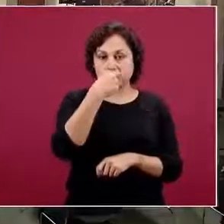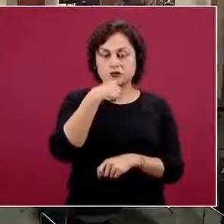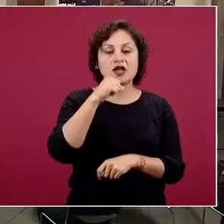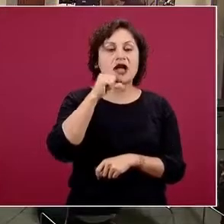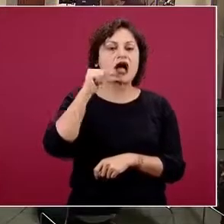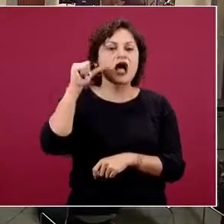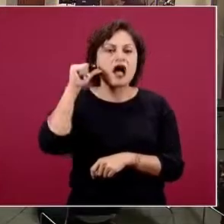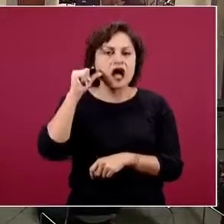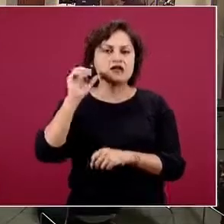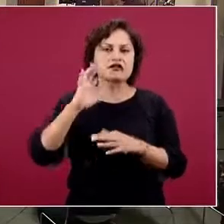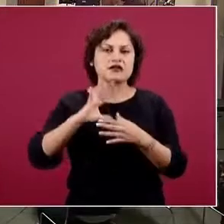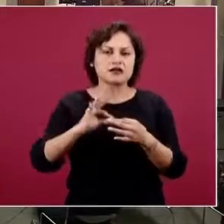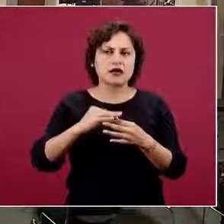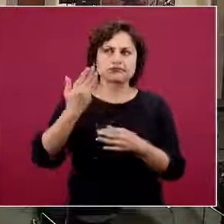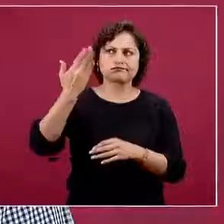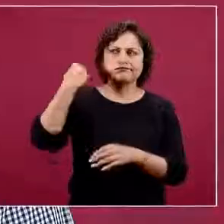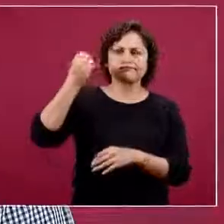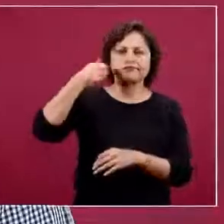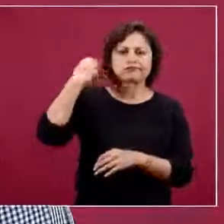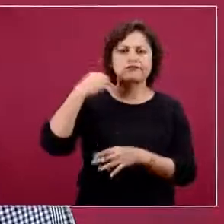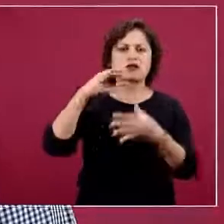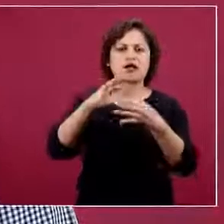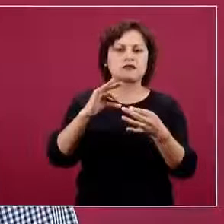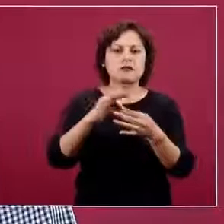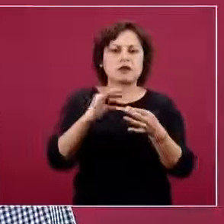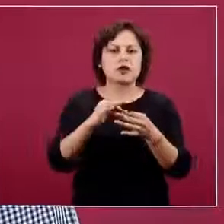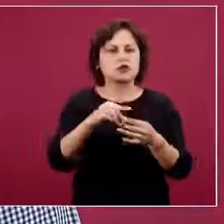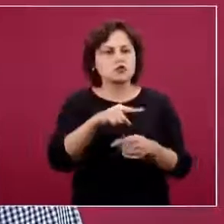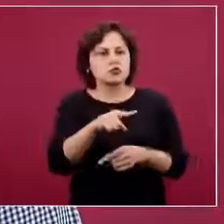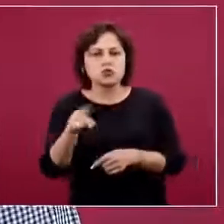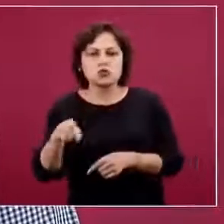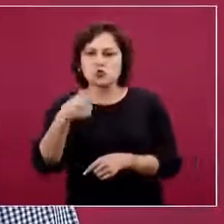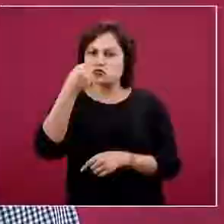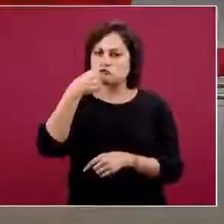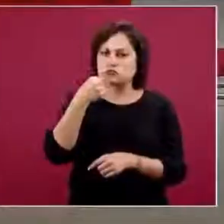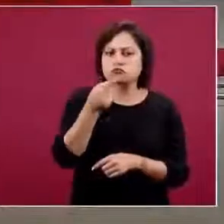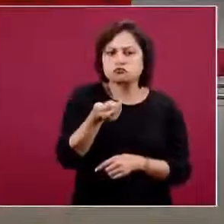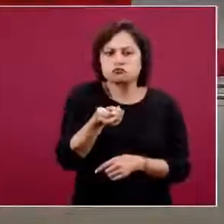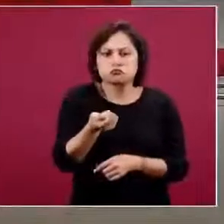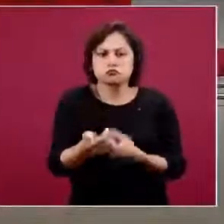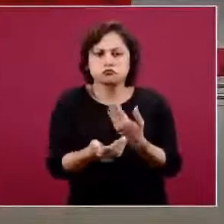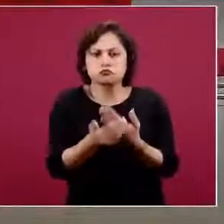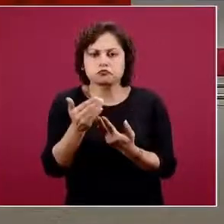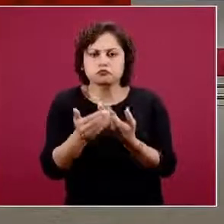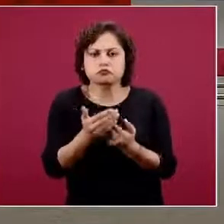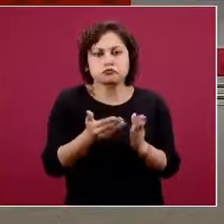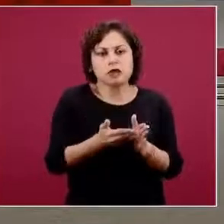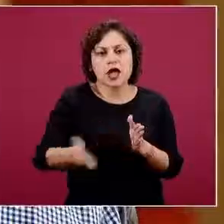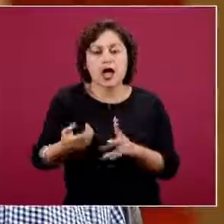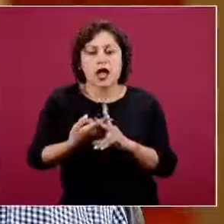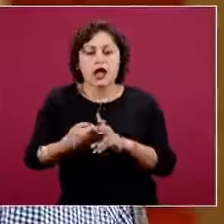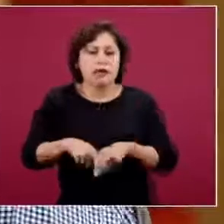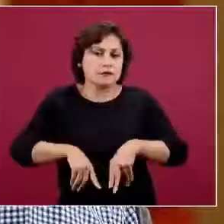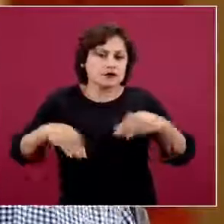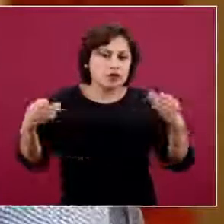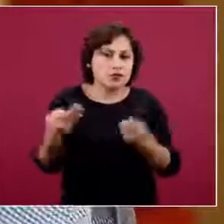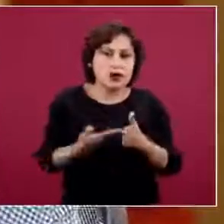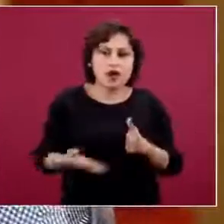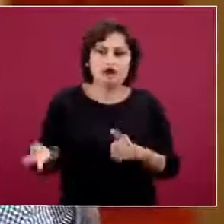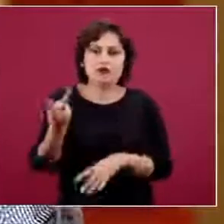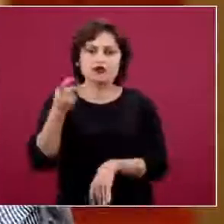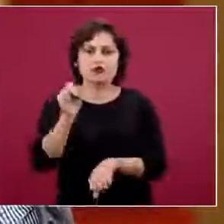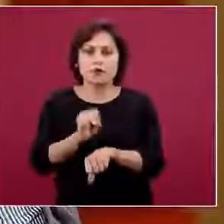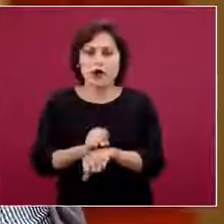que la circulación de influenza era muy baja, muy basal. Y en lo que llevábamos de la temporada invernal, en estas primeras 2 semanas, no